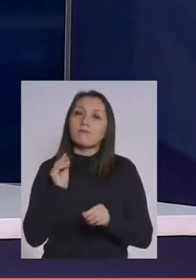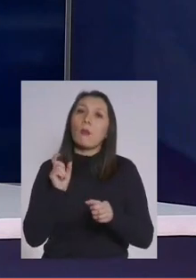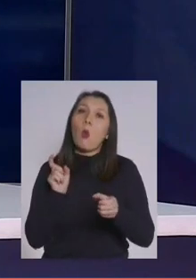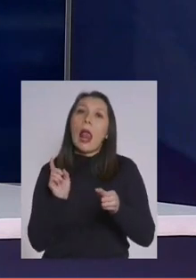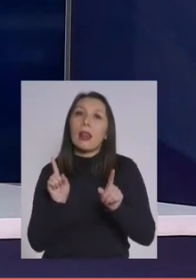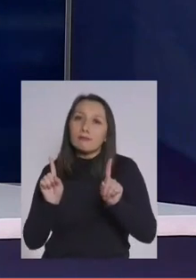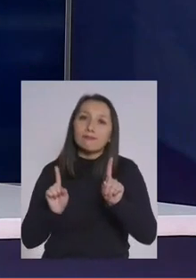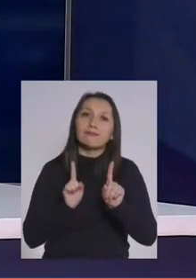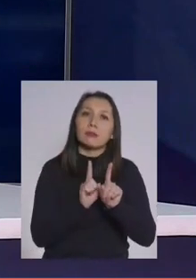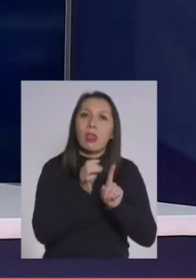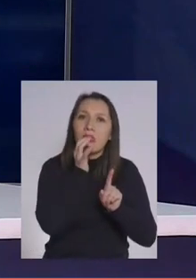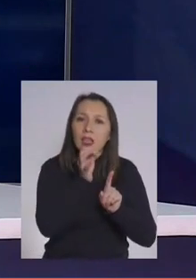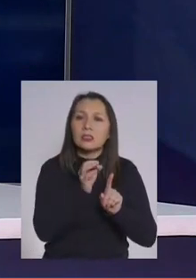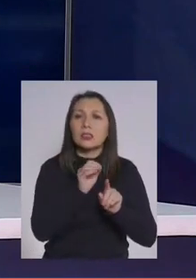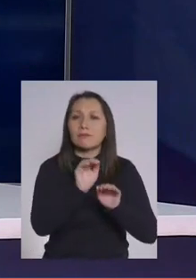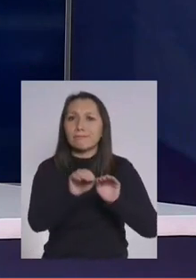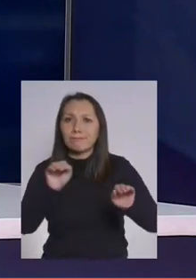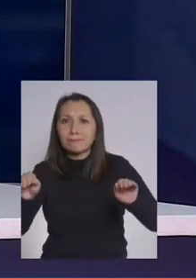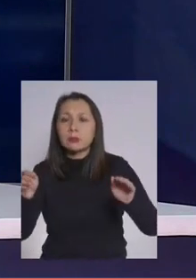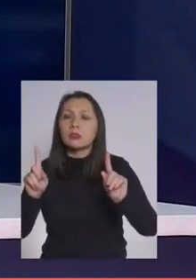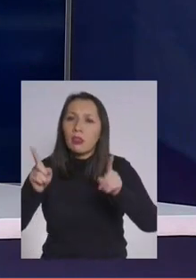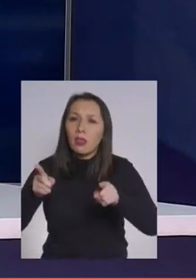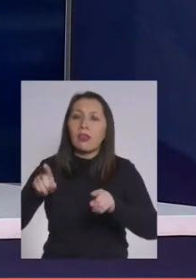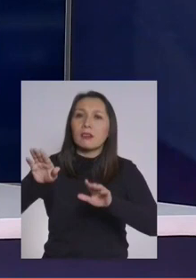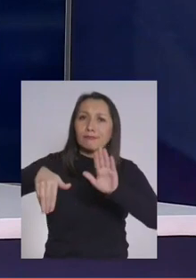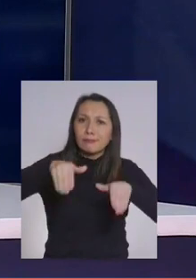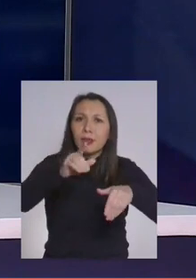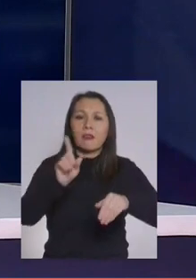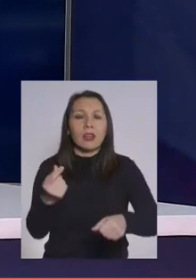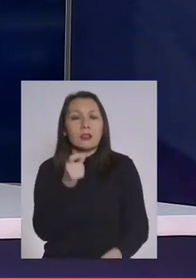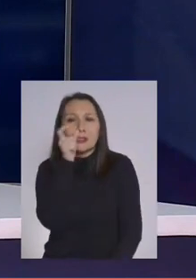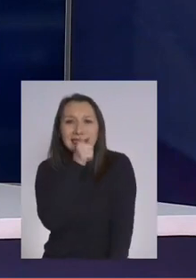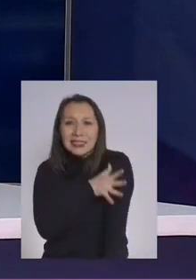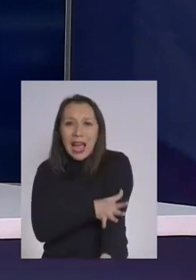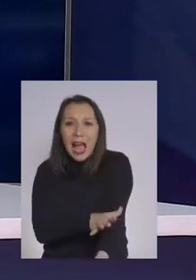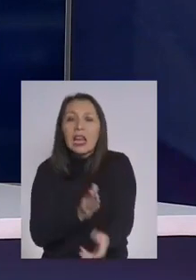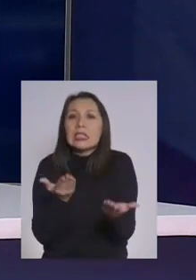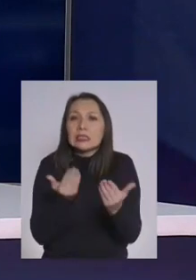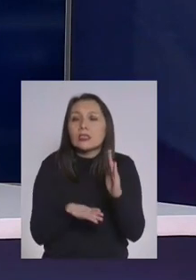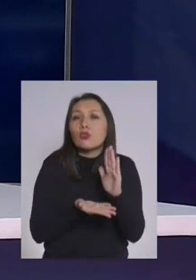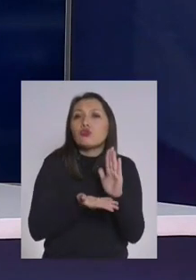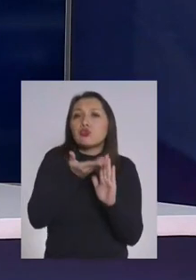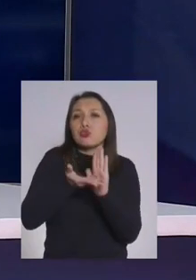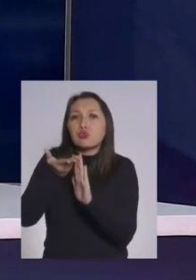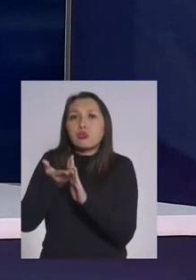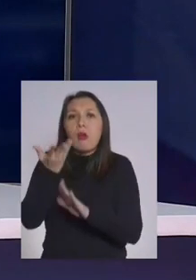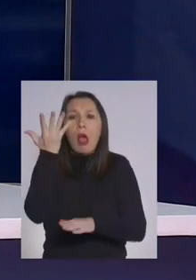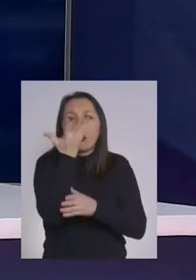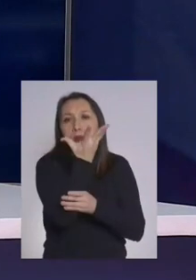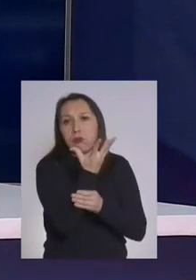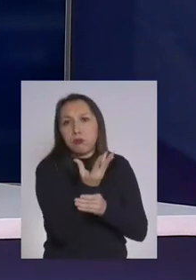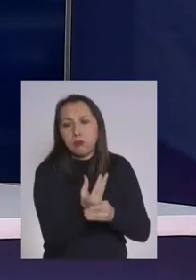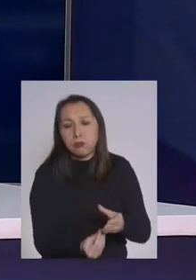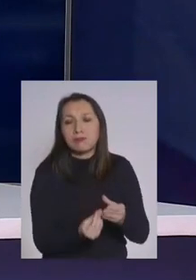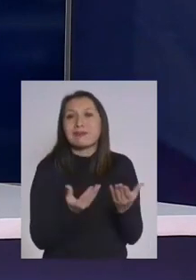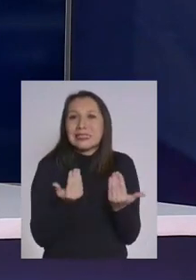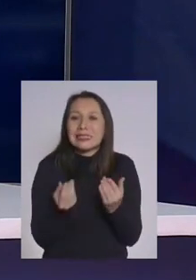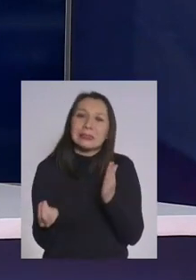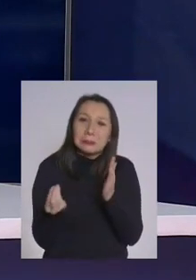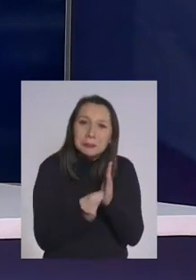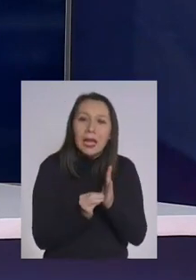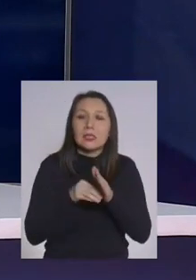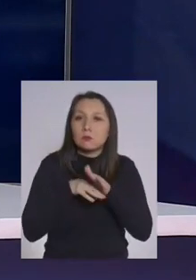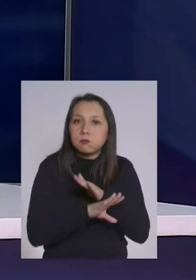a donar sangre necesitamos aumentar nuestros niveles en los bancos de sangre y además de lo que ha